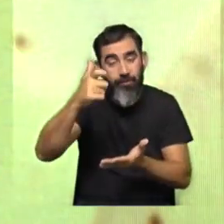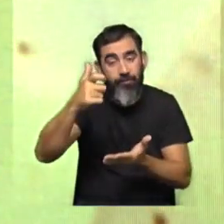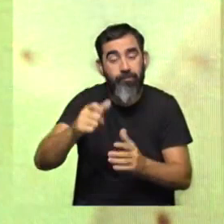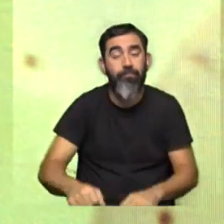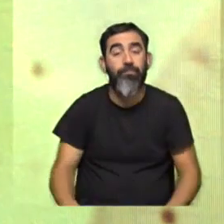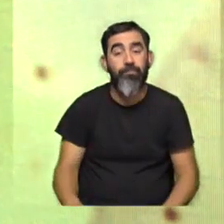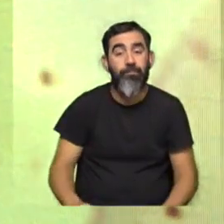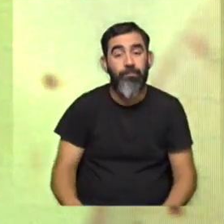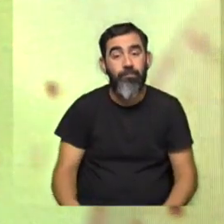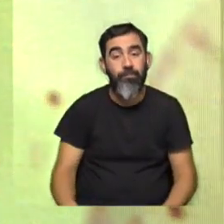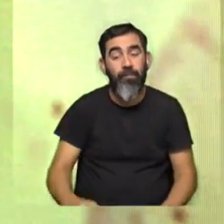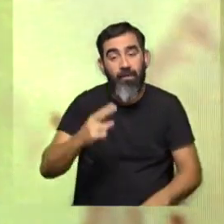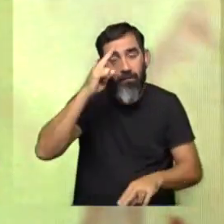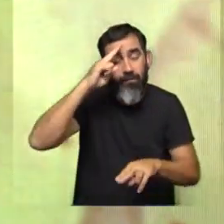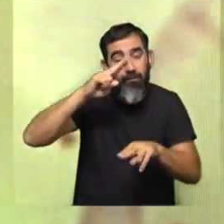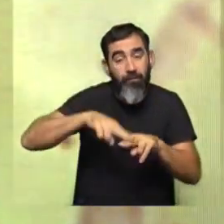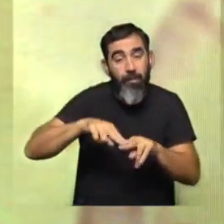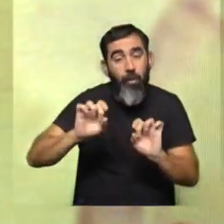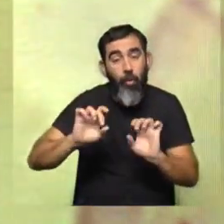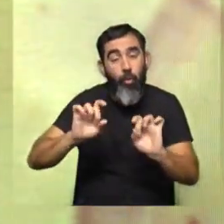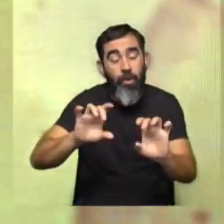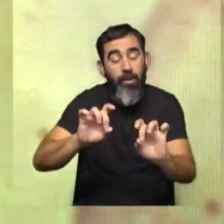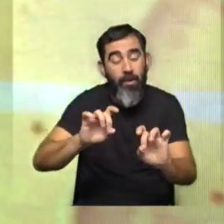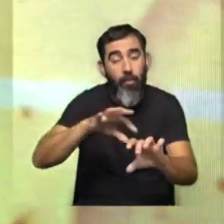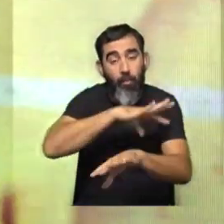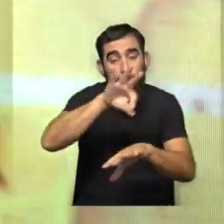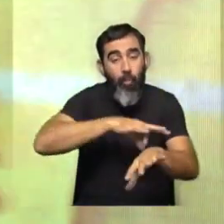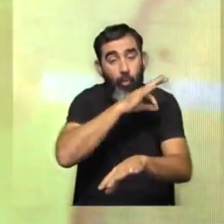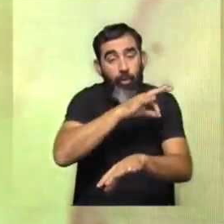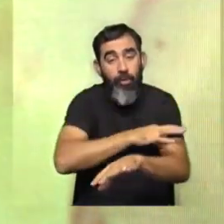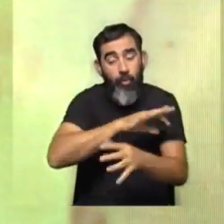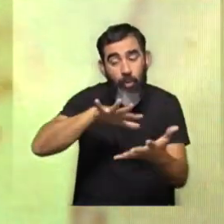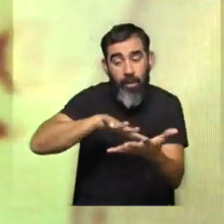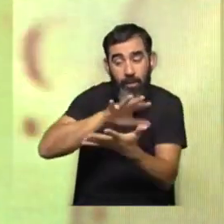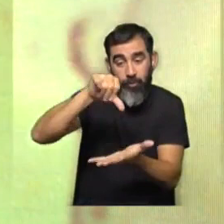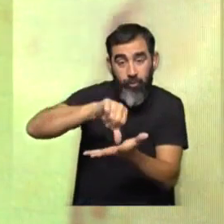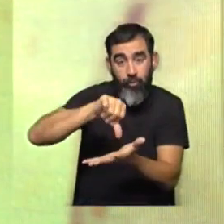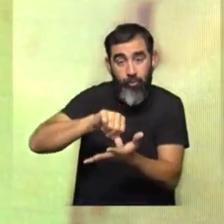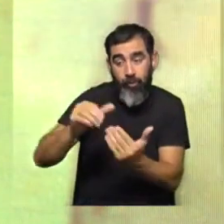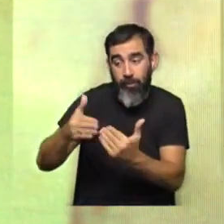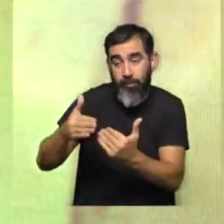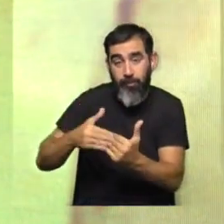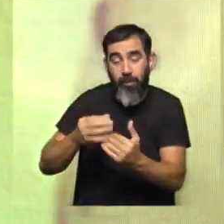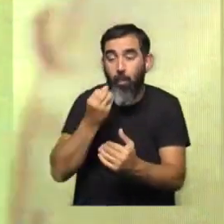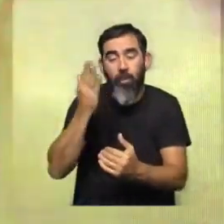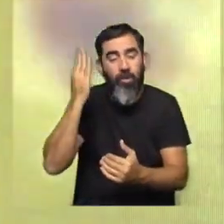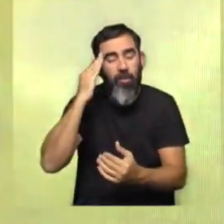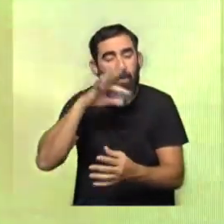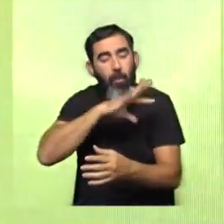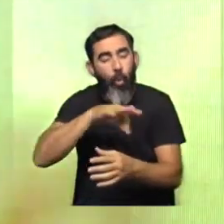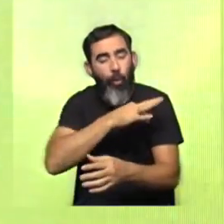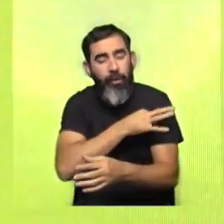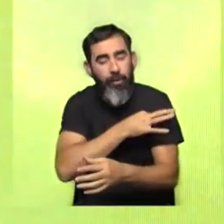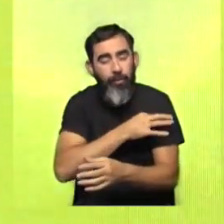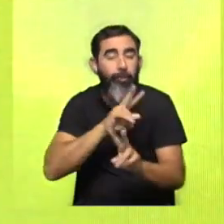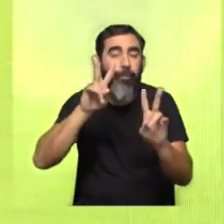la presencia de enfermedades transmitidas por Aedes aegypti en la región y todo lo que es bueno saber de mosquitos, no solo